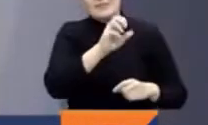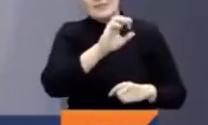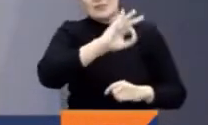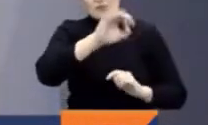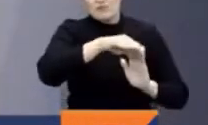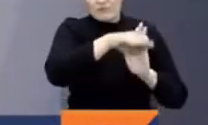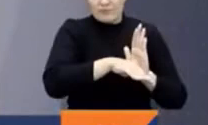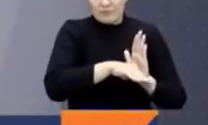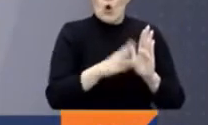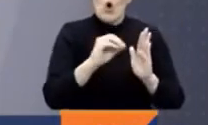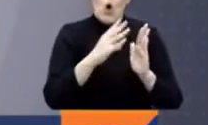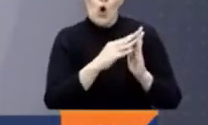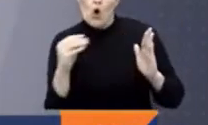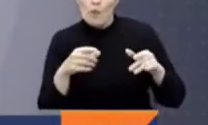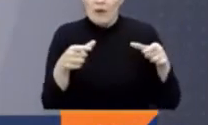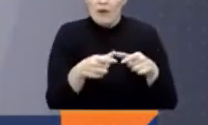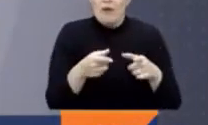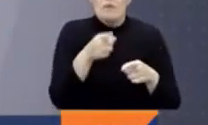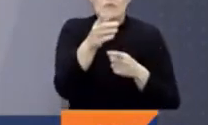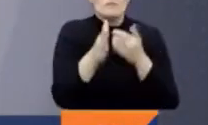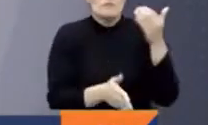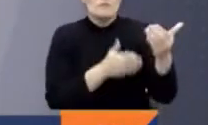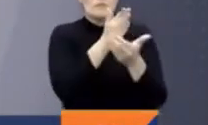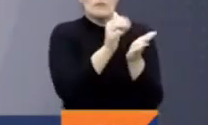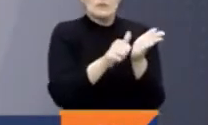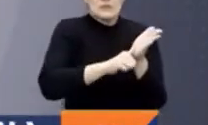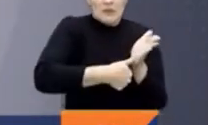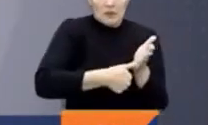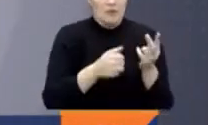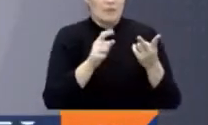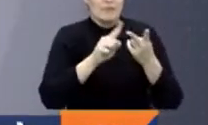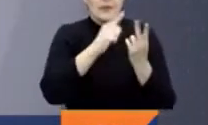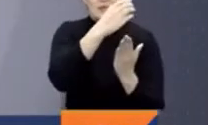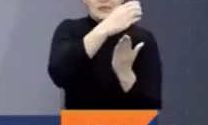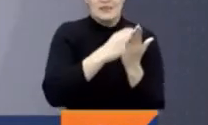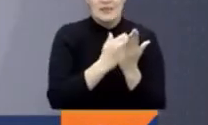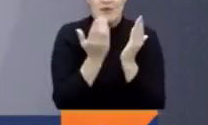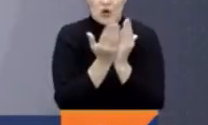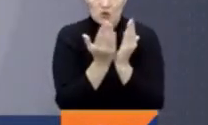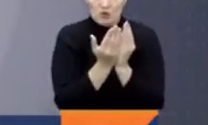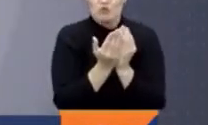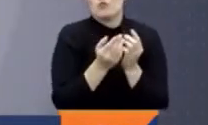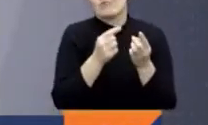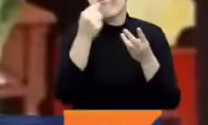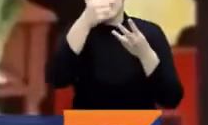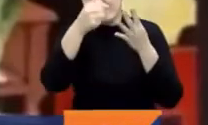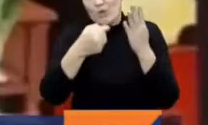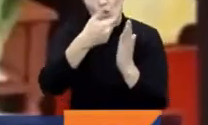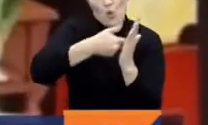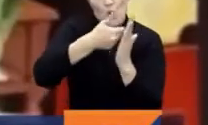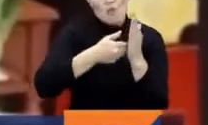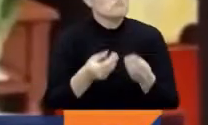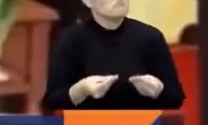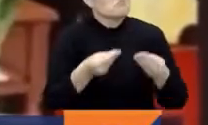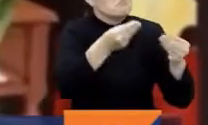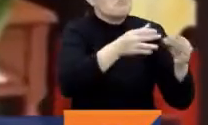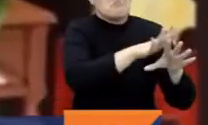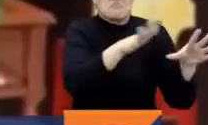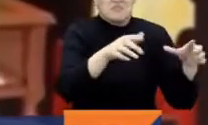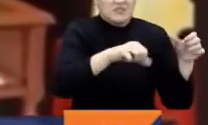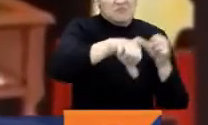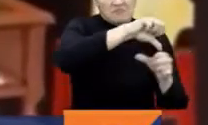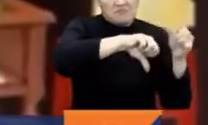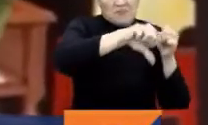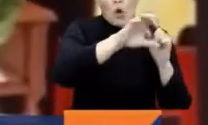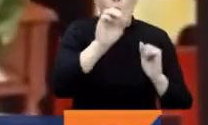Los interesados podrán asistir y presentar su cédula de ciudadanía, certificados de estudio y demás documentación solicitada. Además, quienes tengan